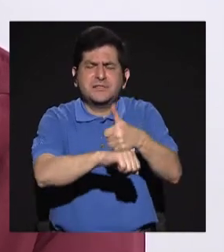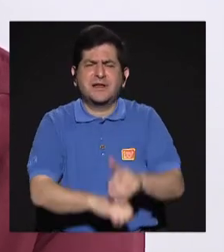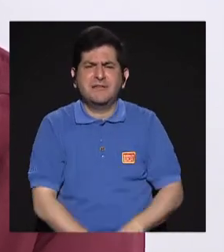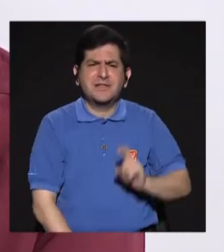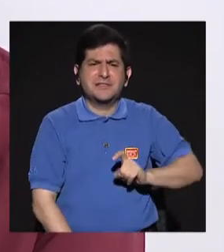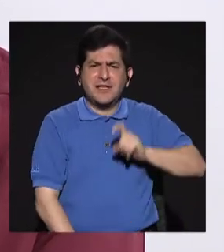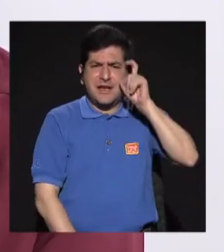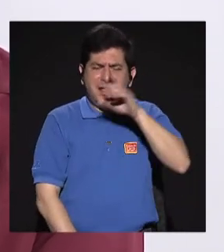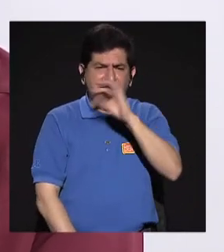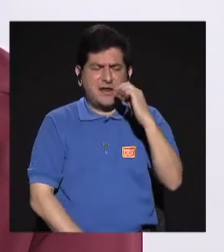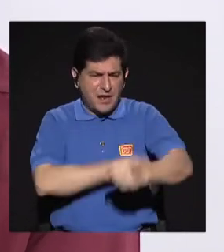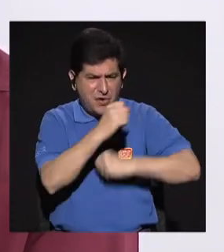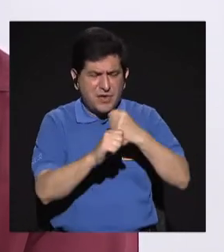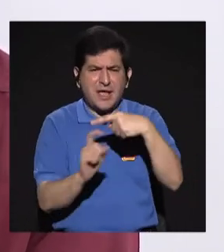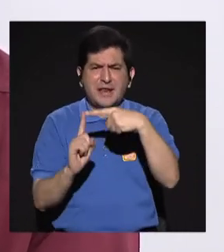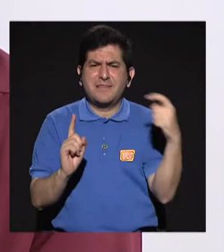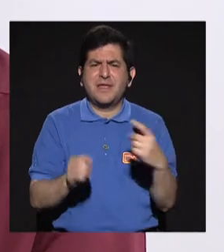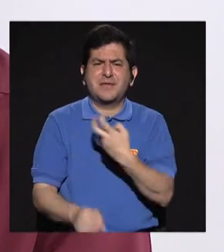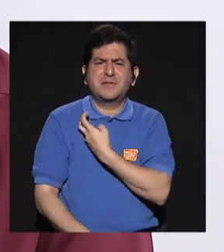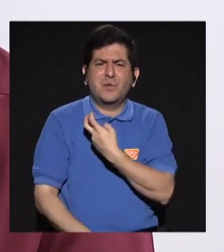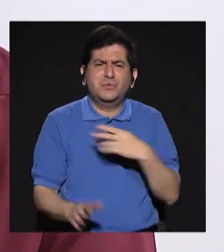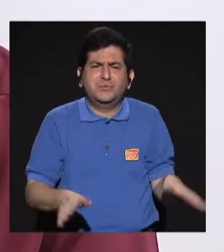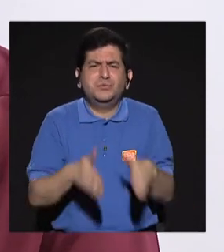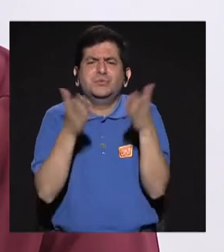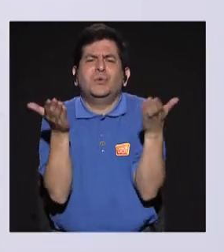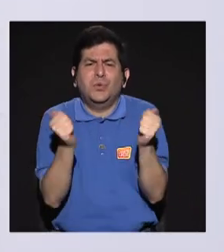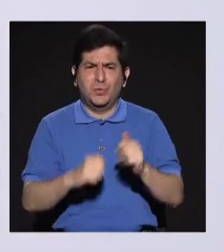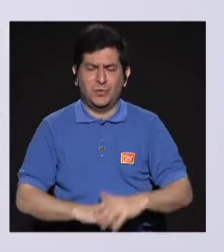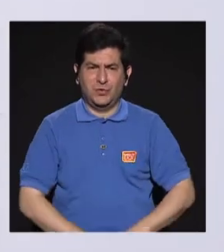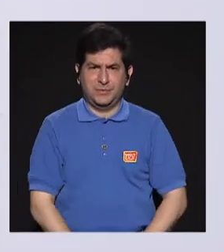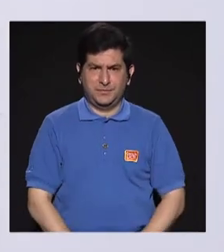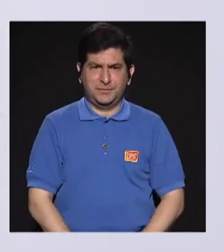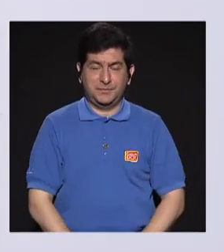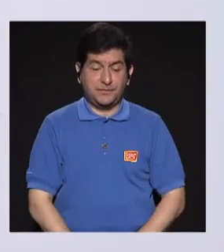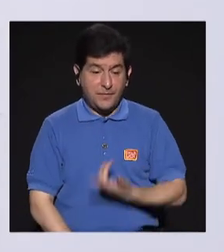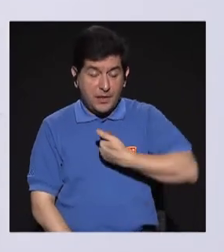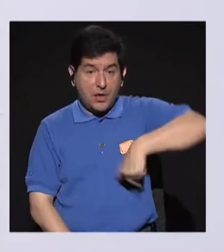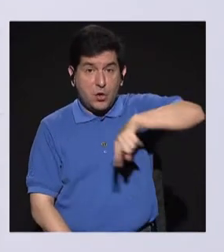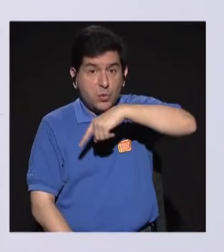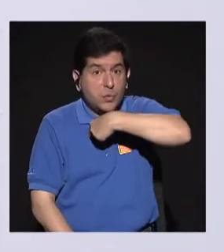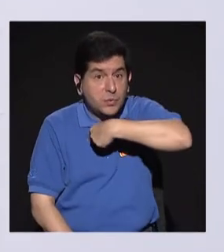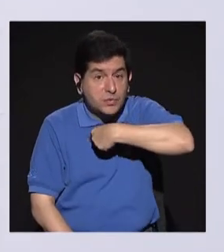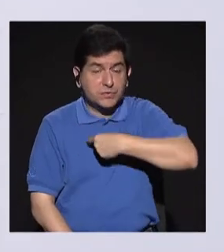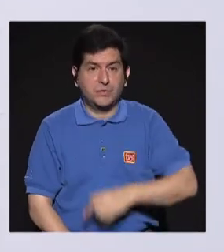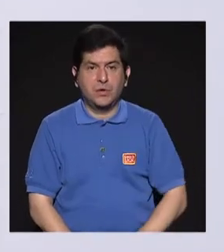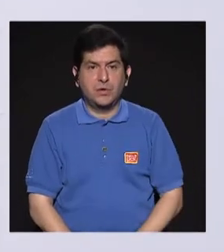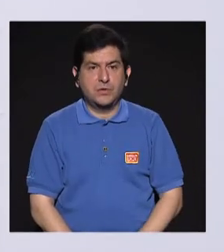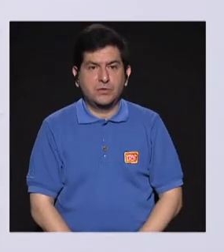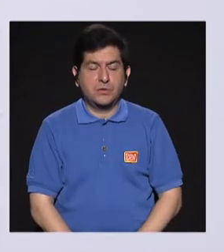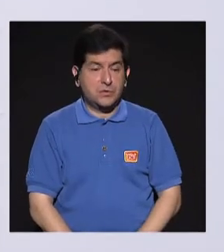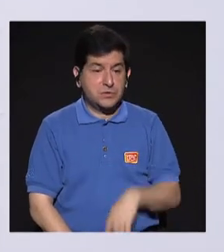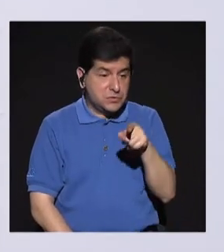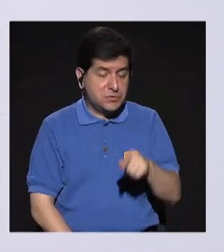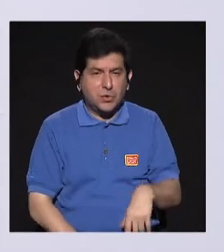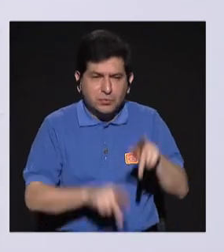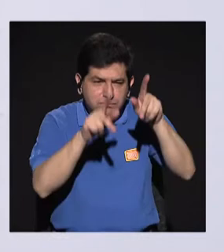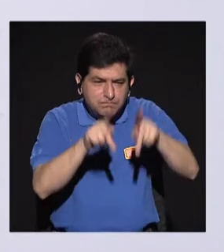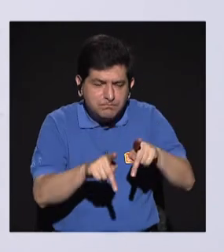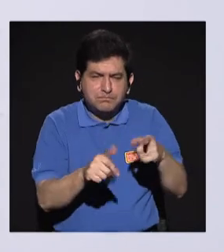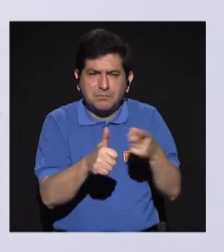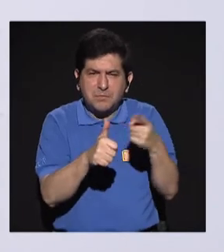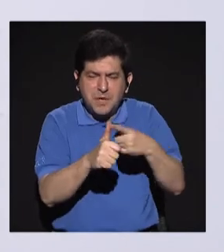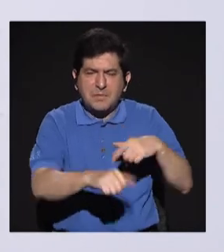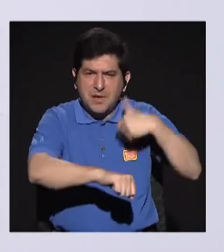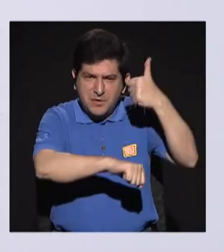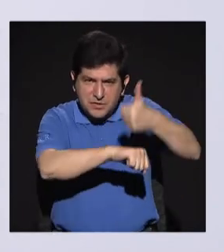determinan ustedes el sexo y le da a partir de un resto ocio sí bueno este nosotros con los individuos